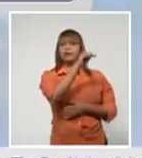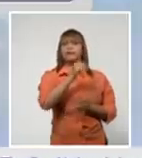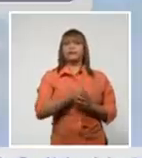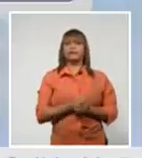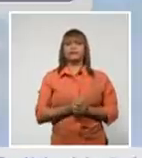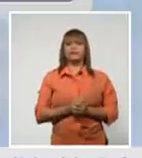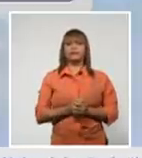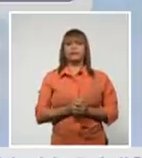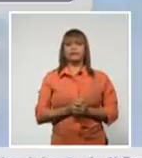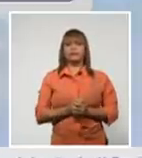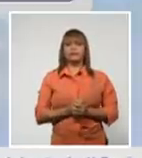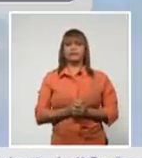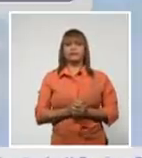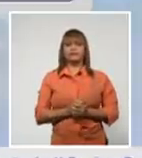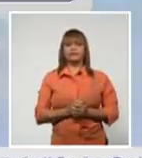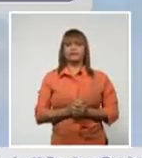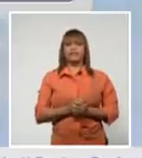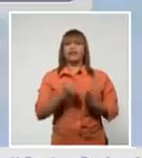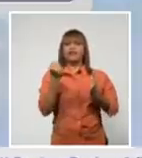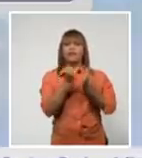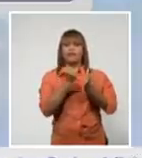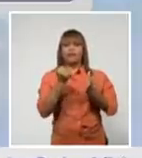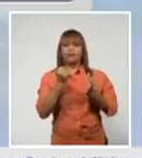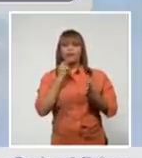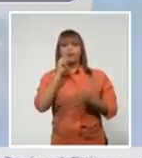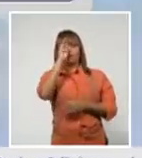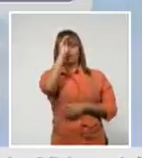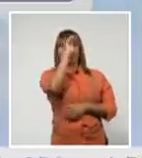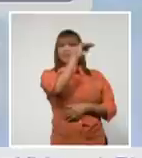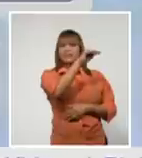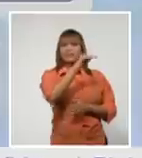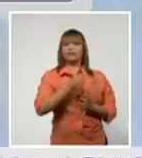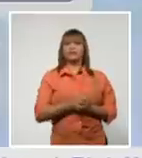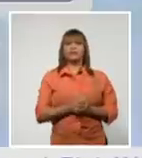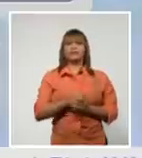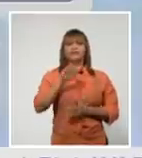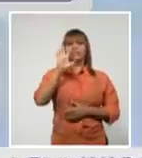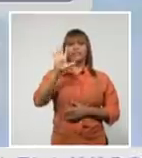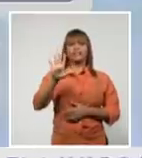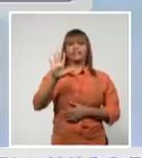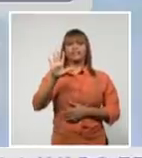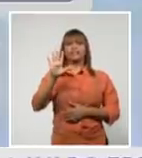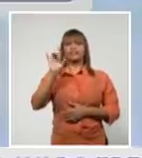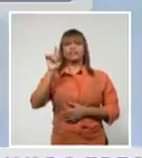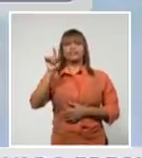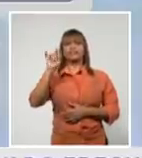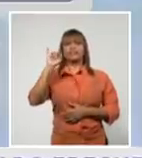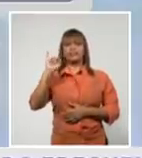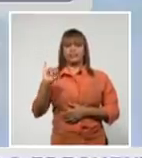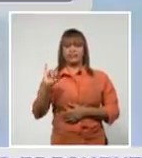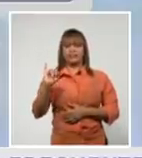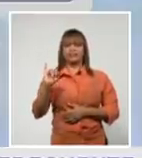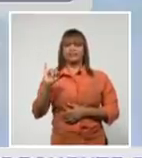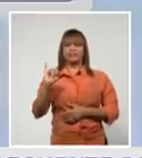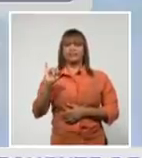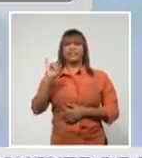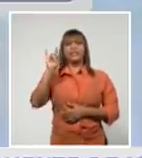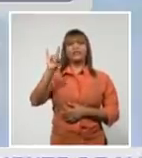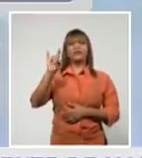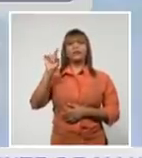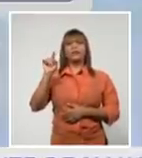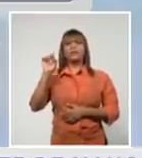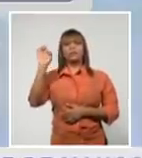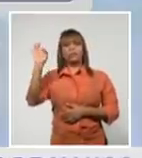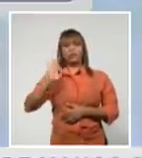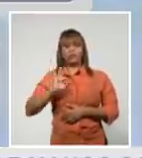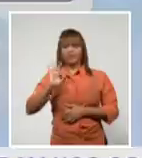se mantienen confirmados ingresados 516, estamos hablando del 9%